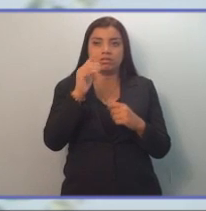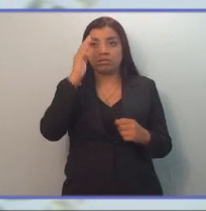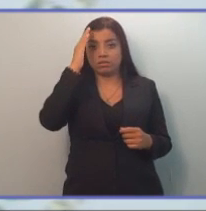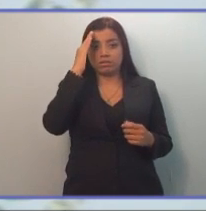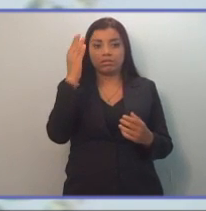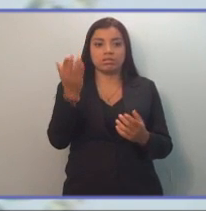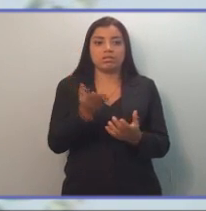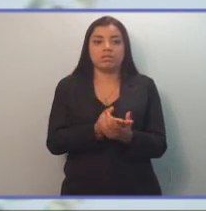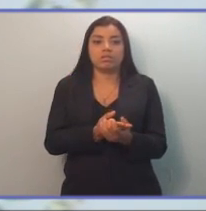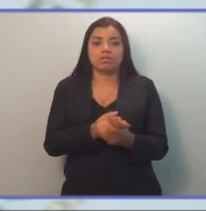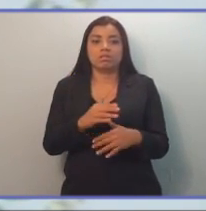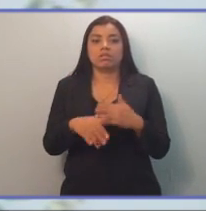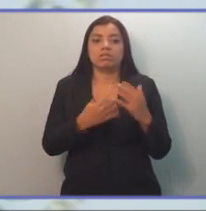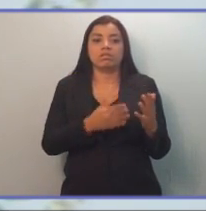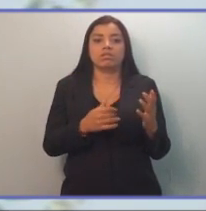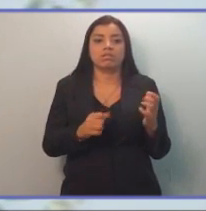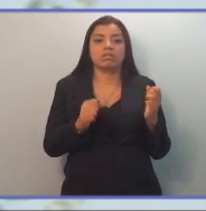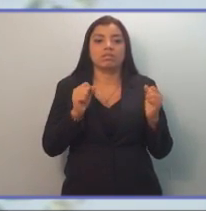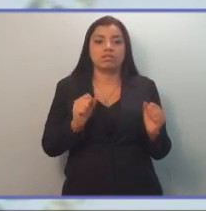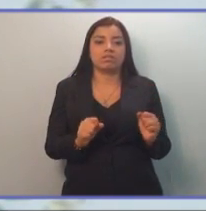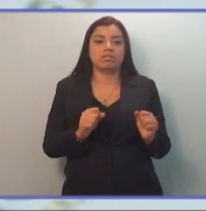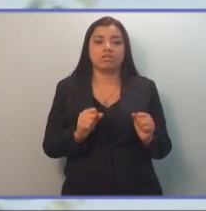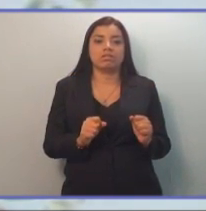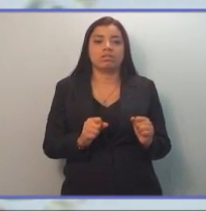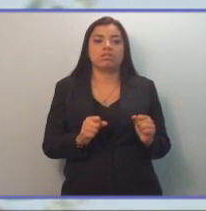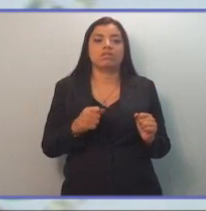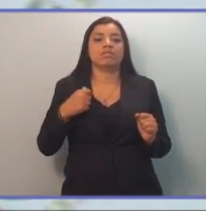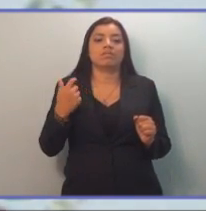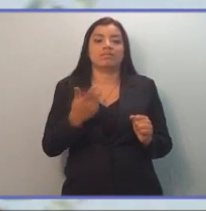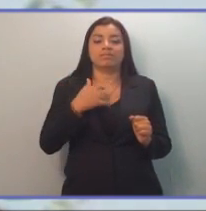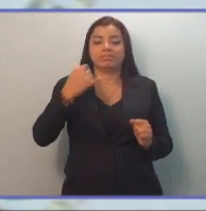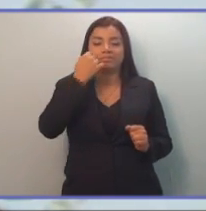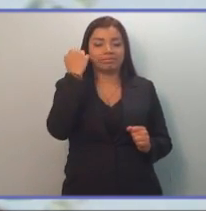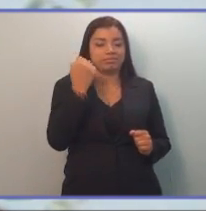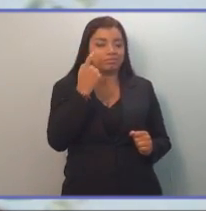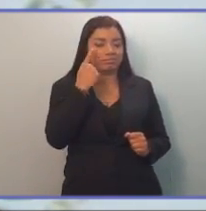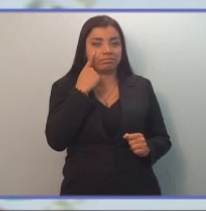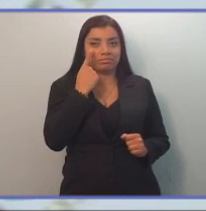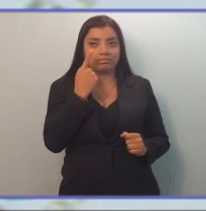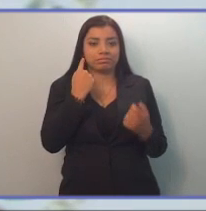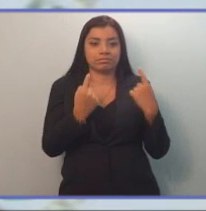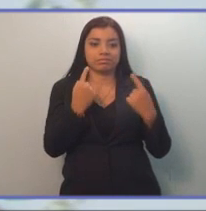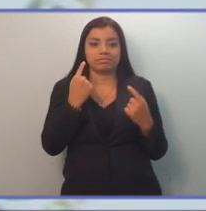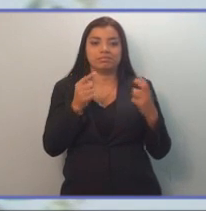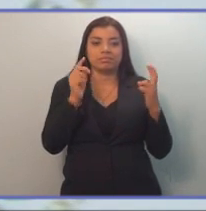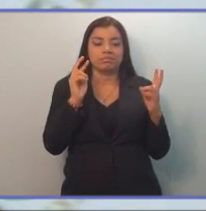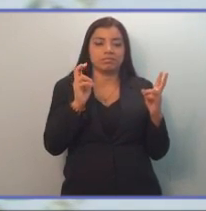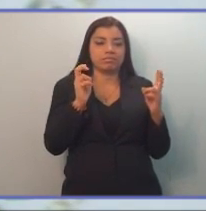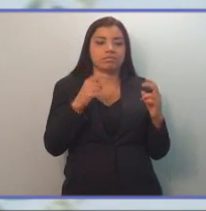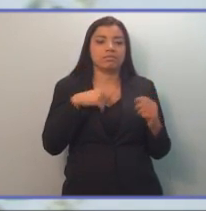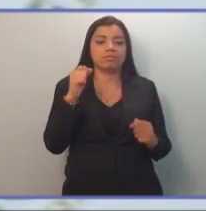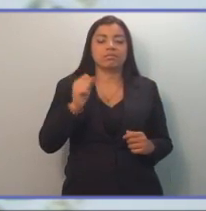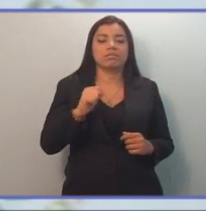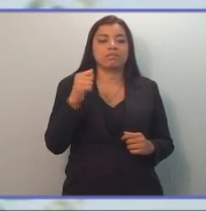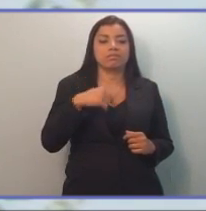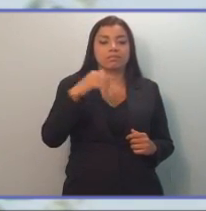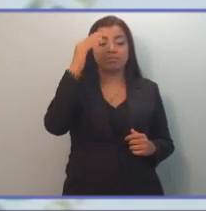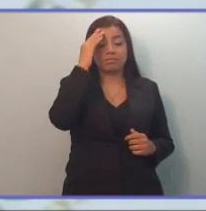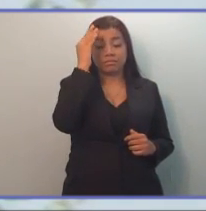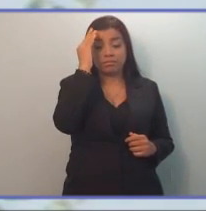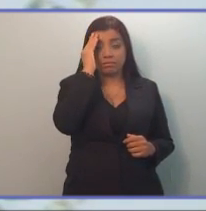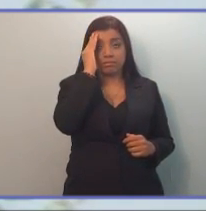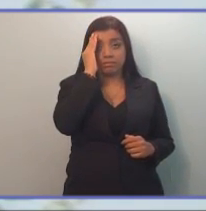conocimiento, naturalmente que lo tendría que hacer, pero tendría que ver efectivamente cuál es la pretensión. Lo que sí sé decirle es de